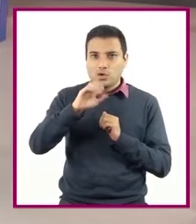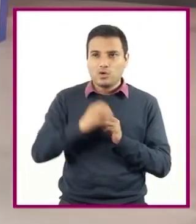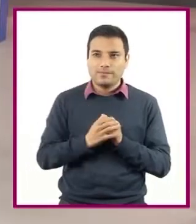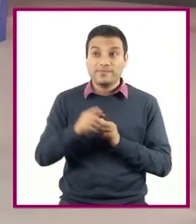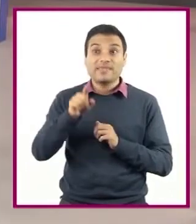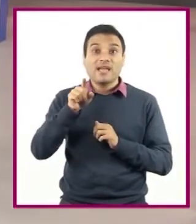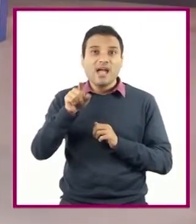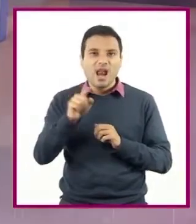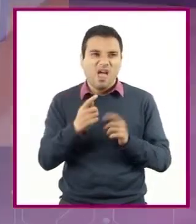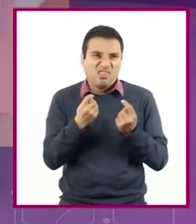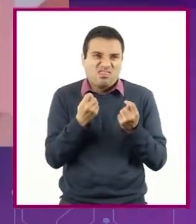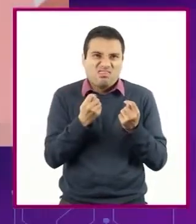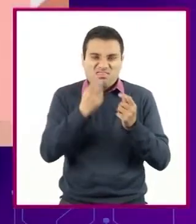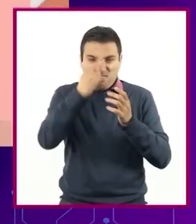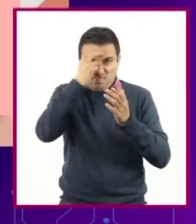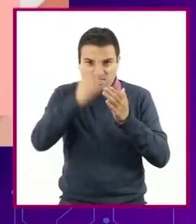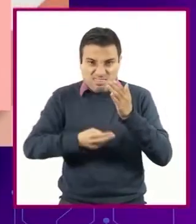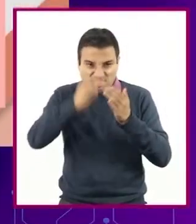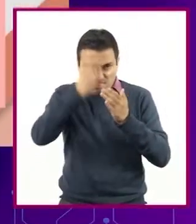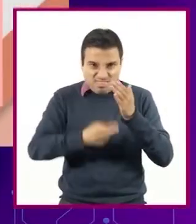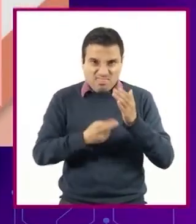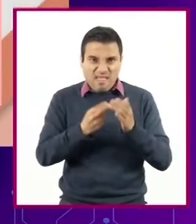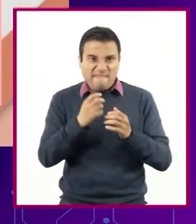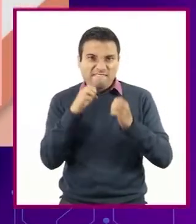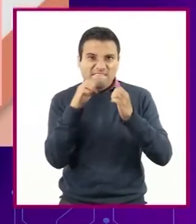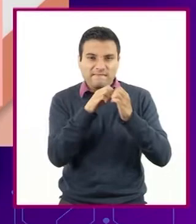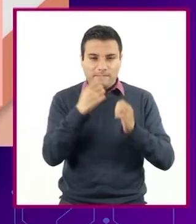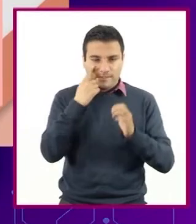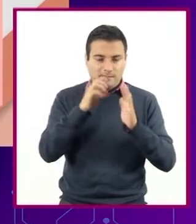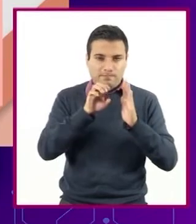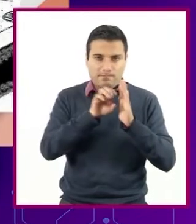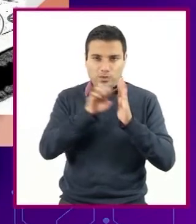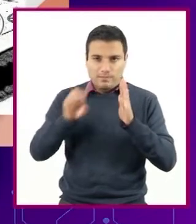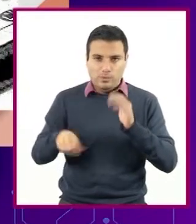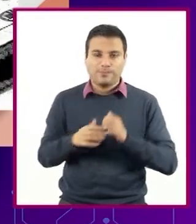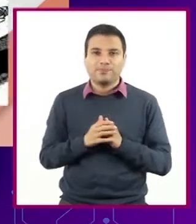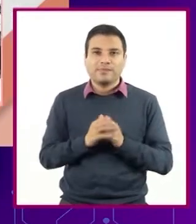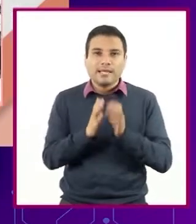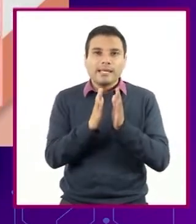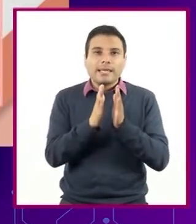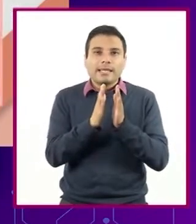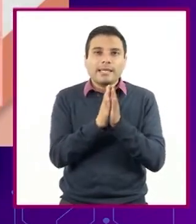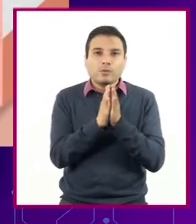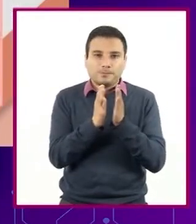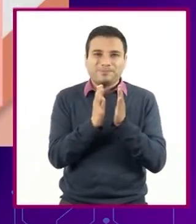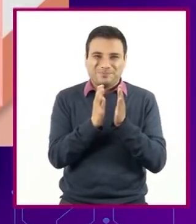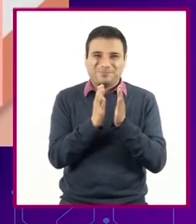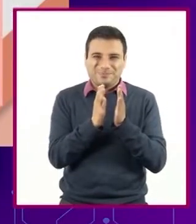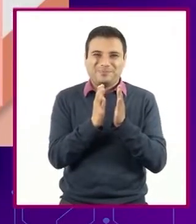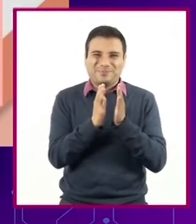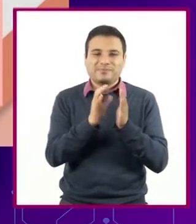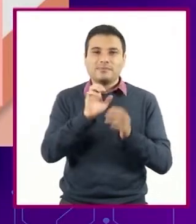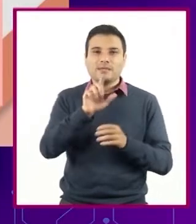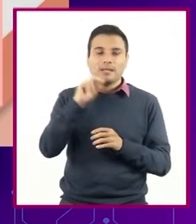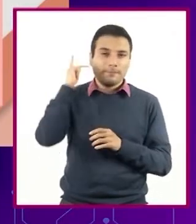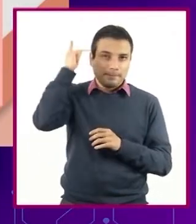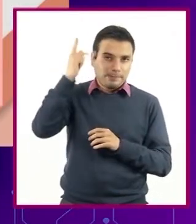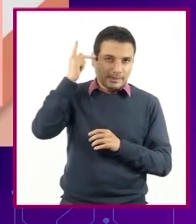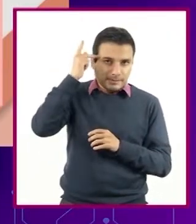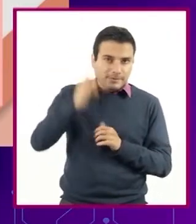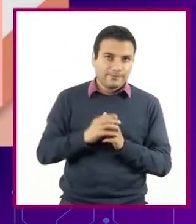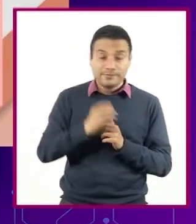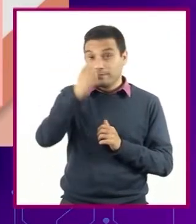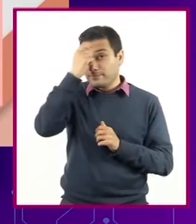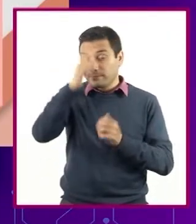medios empleados para alcanzarlo. En El Príncipe, Nicolás Maquiavelo escribe un tratado para enseñar a